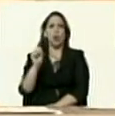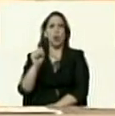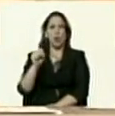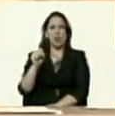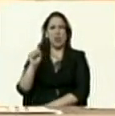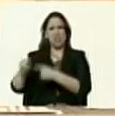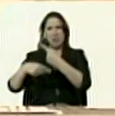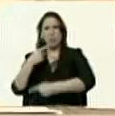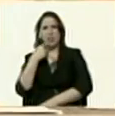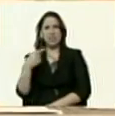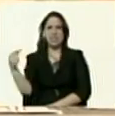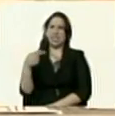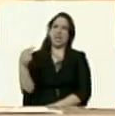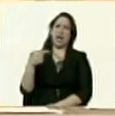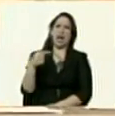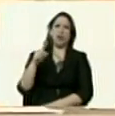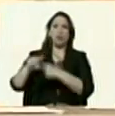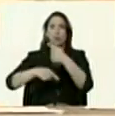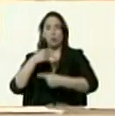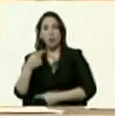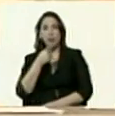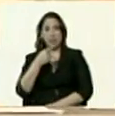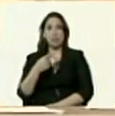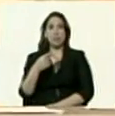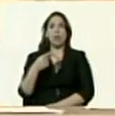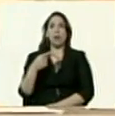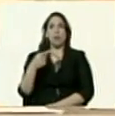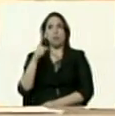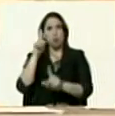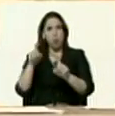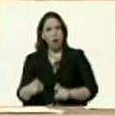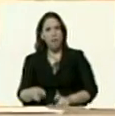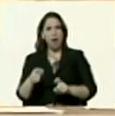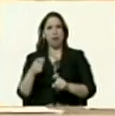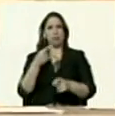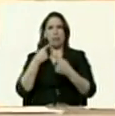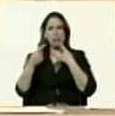aparecen las pruebas, los testigos, los testimonios.